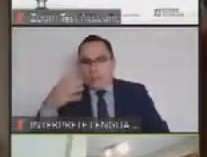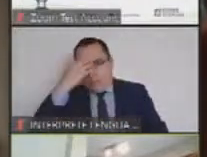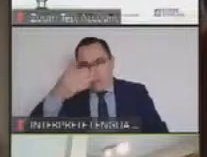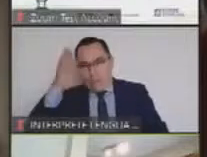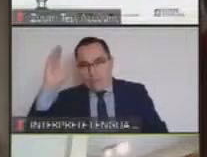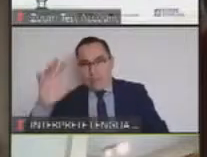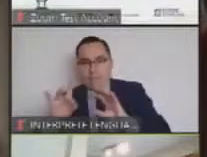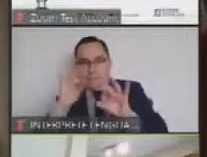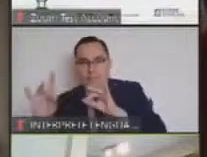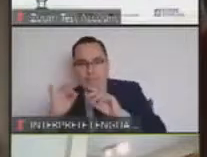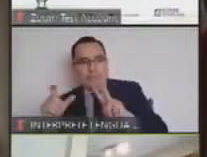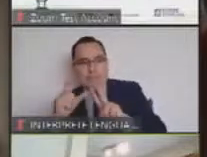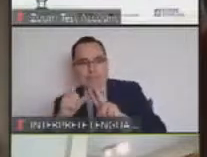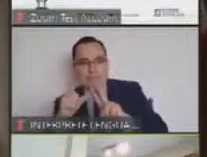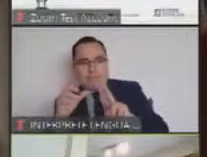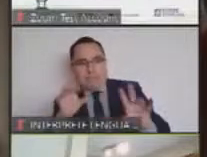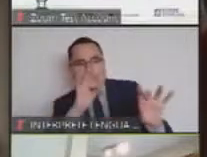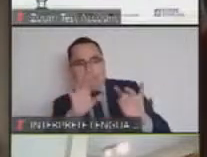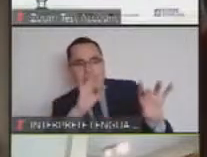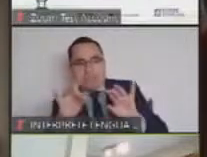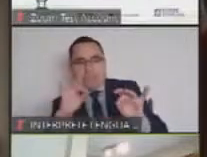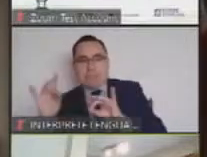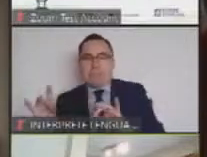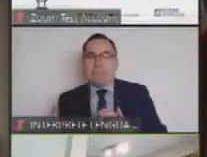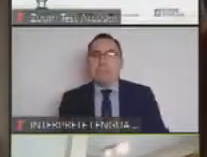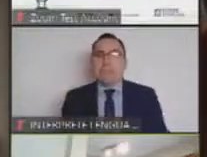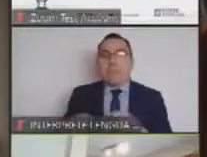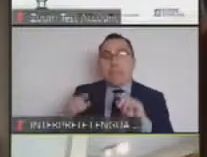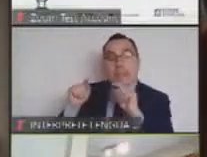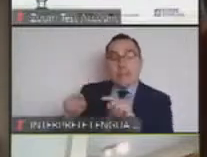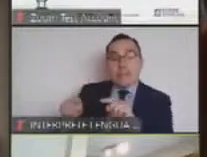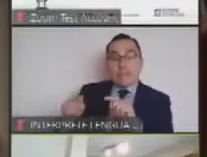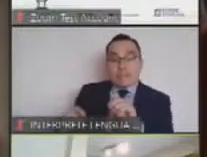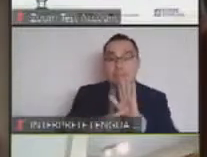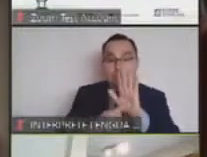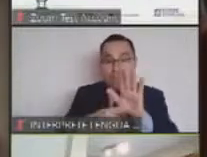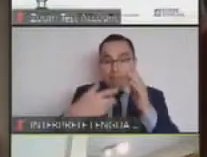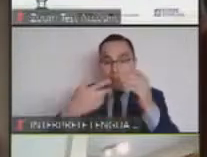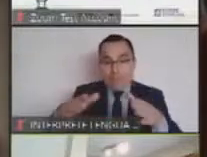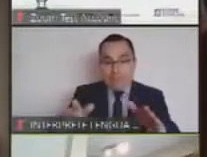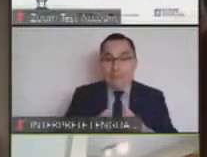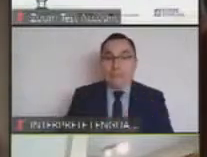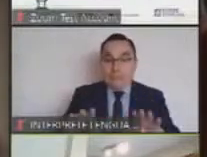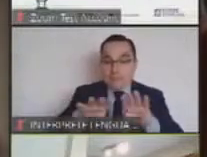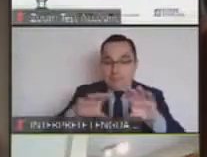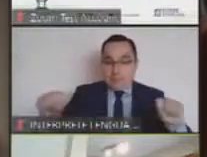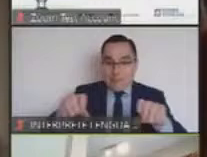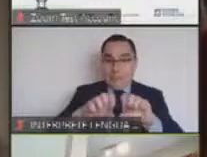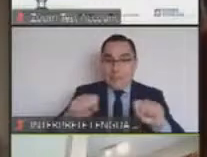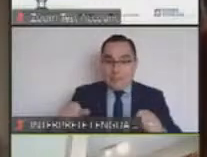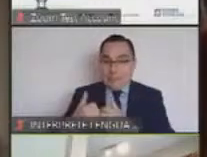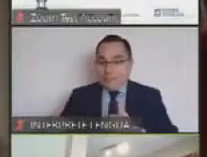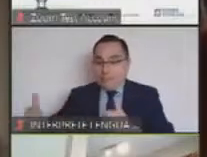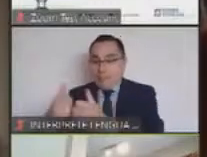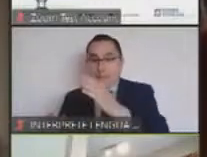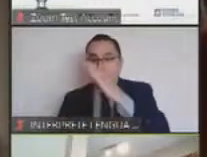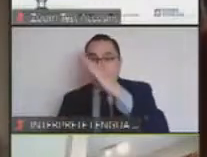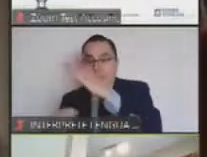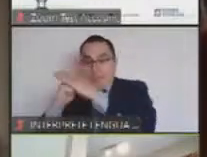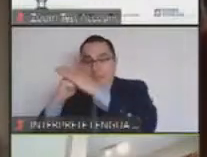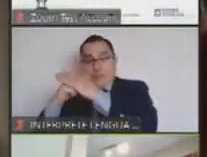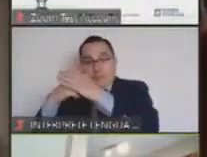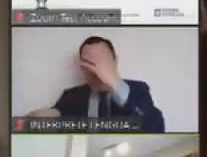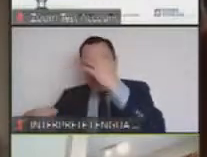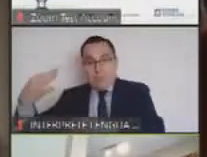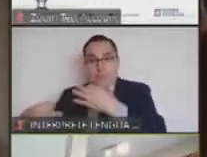e idoneidad profesional. Sobre estas propuestas, la Corte acordó expresar su conformidad con la